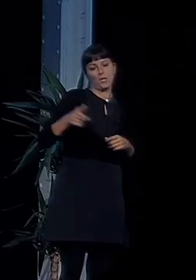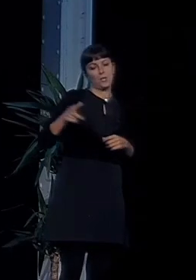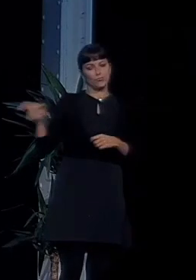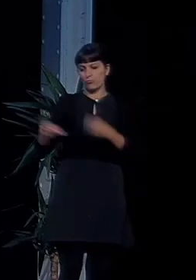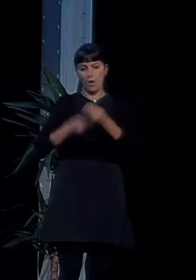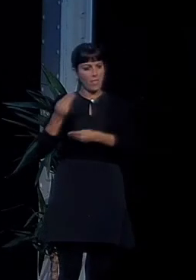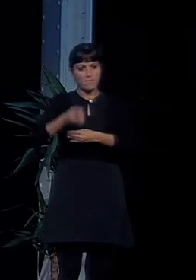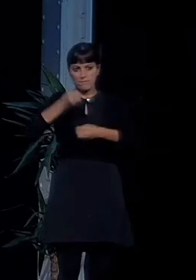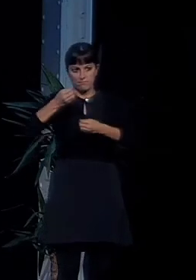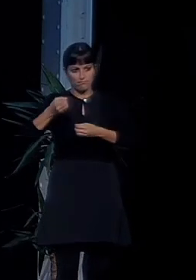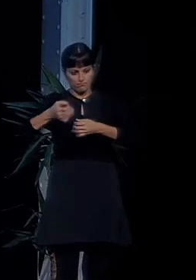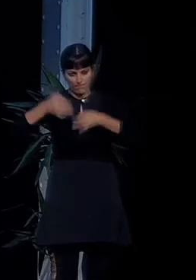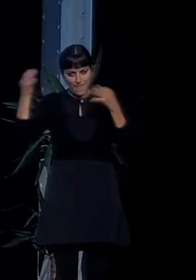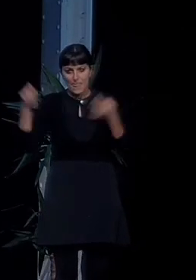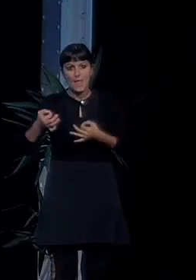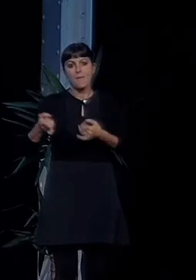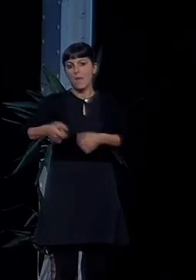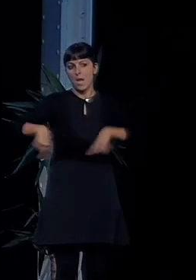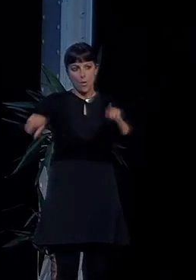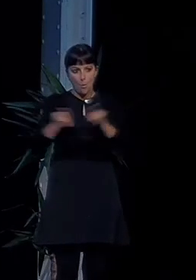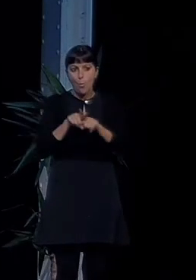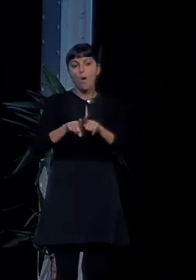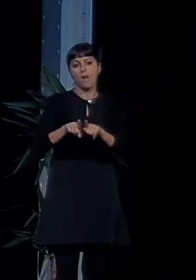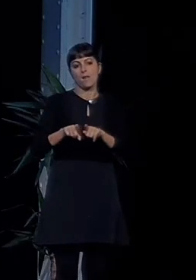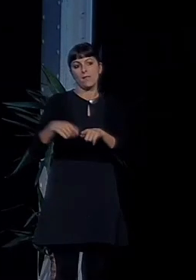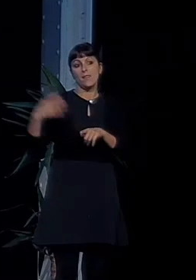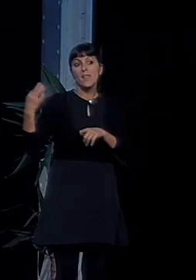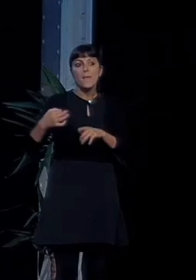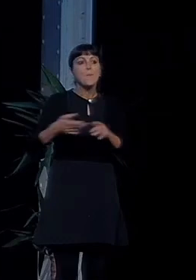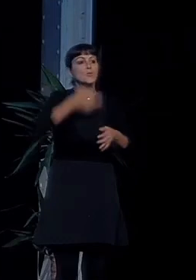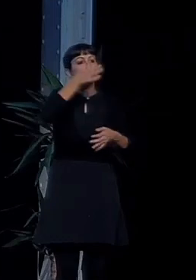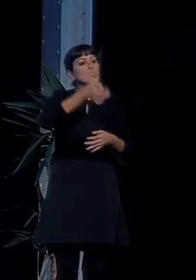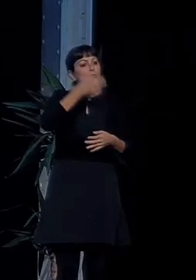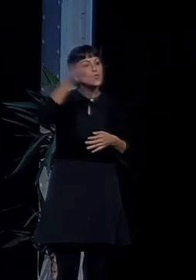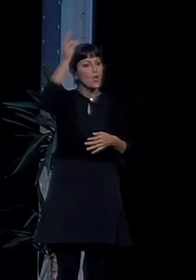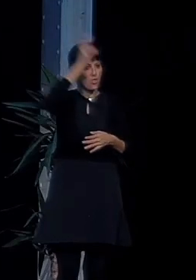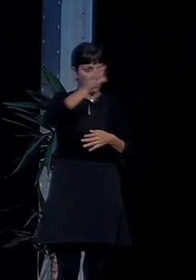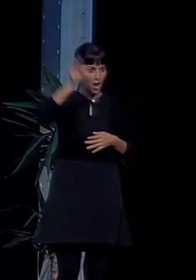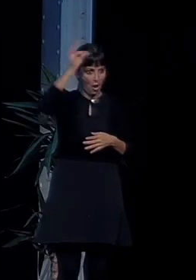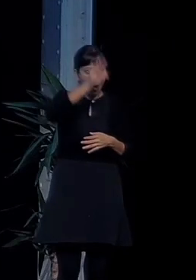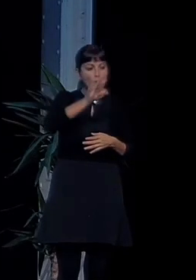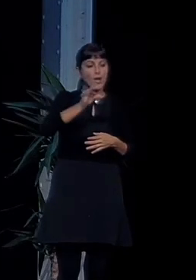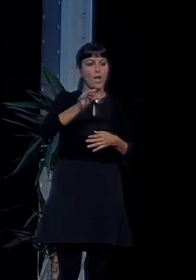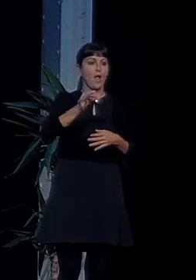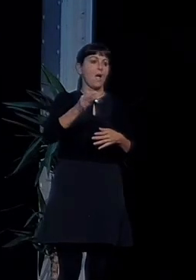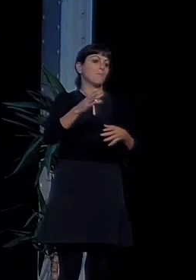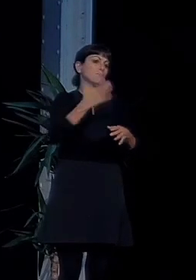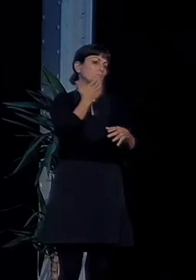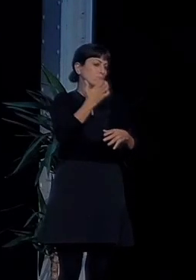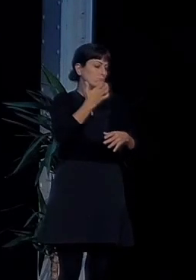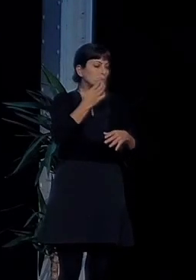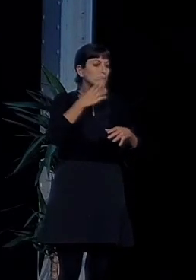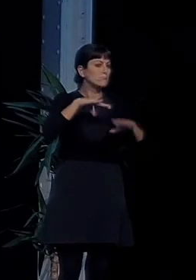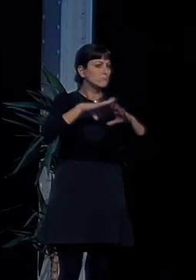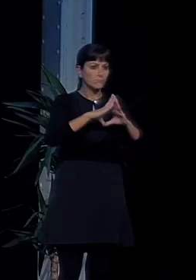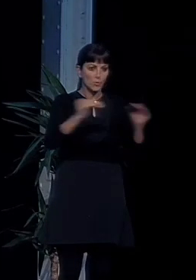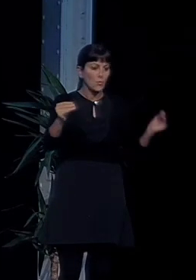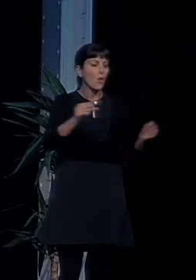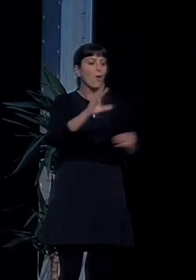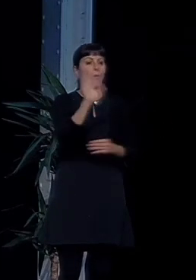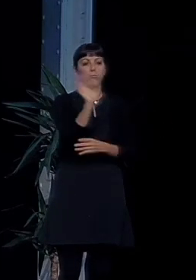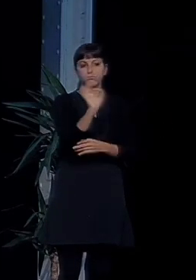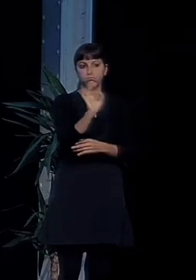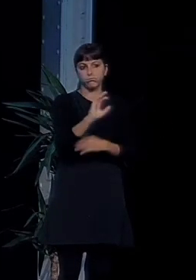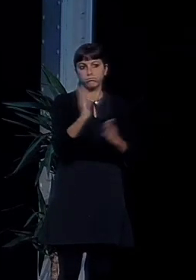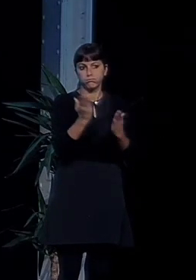haciendo. Es el discurso teórico que hacemos en las tesis y en las academias, realmente